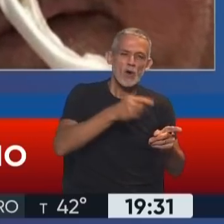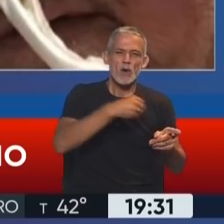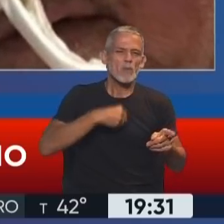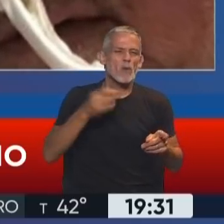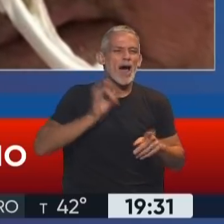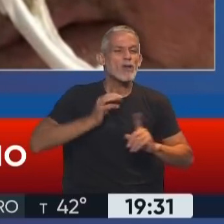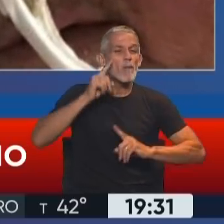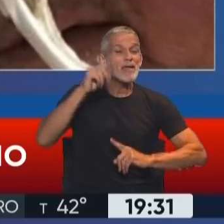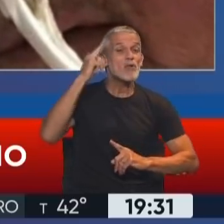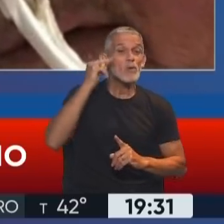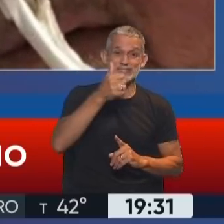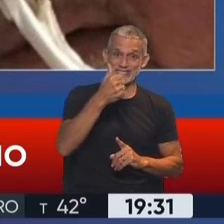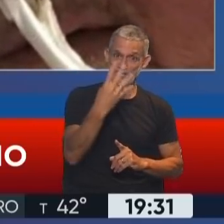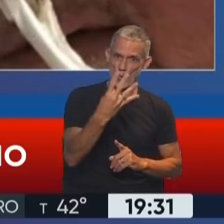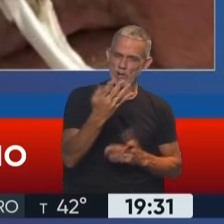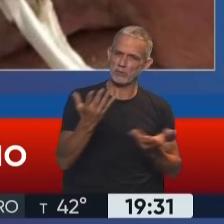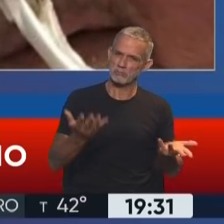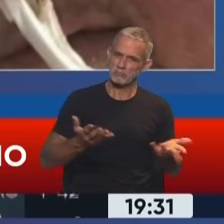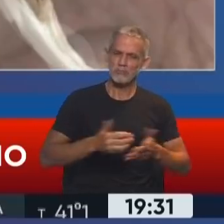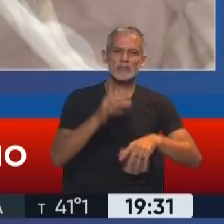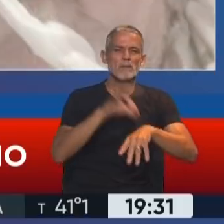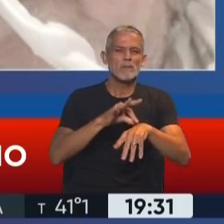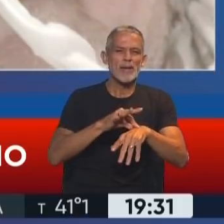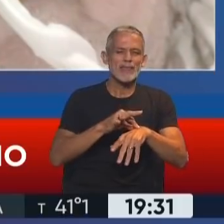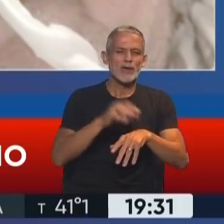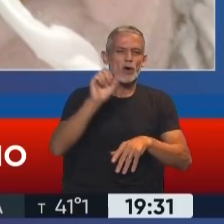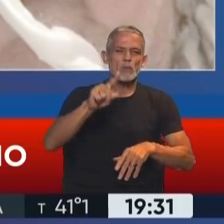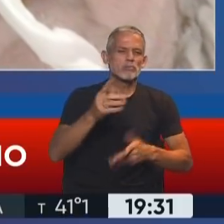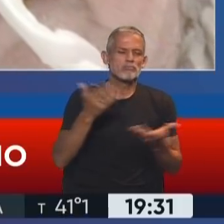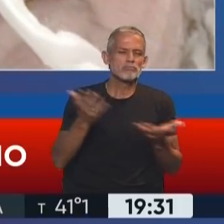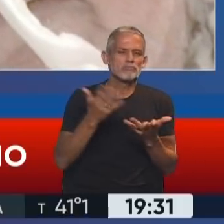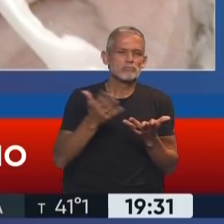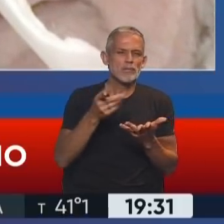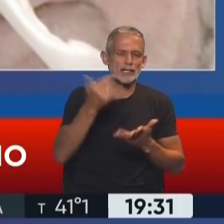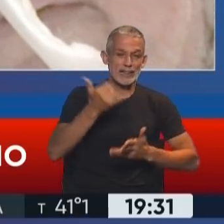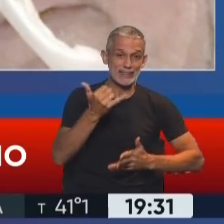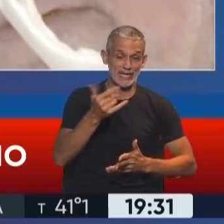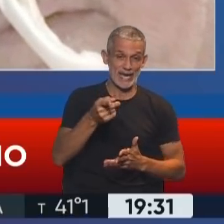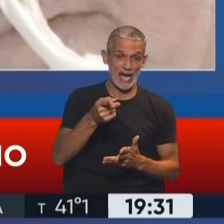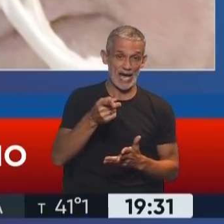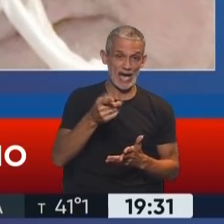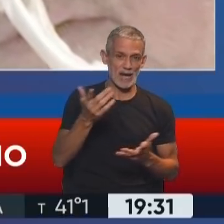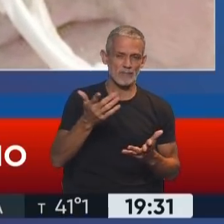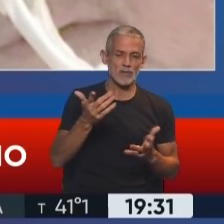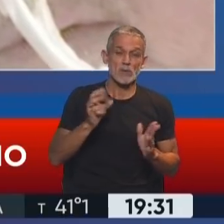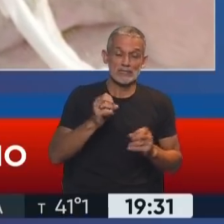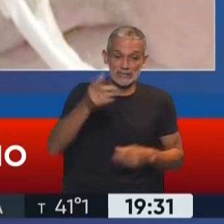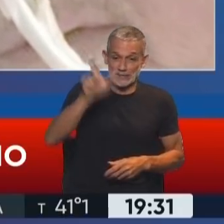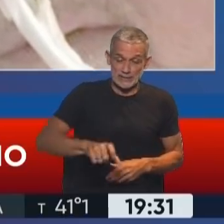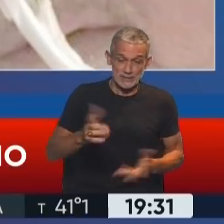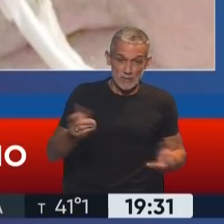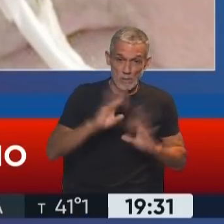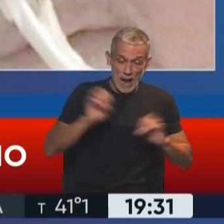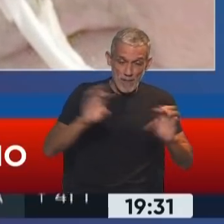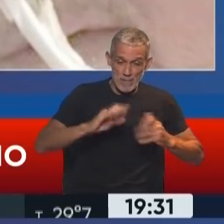el 1964. 64. Un doctor que tenía muy mal un paciente